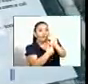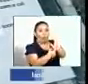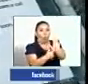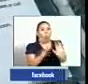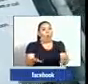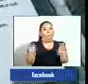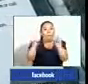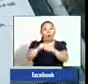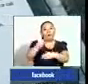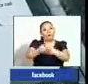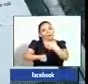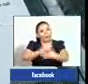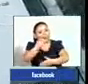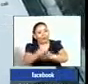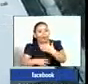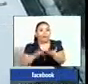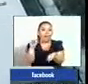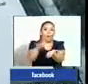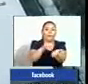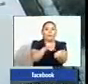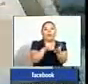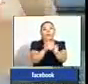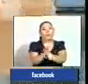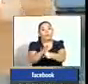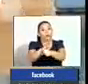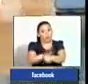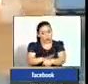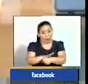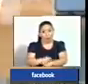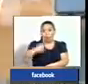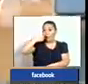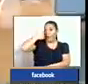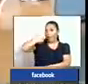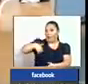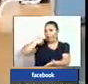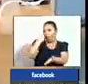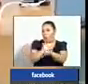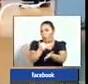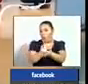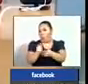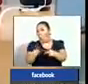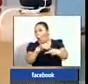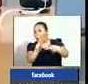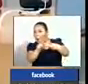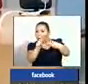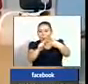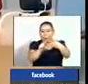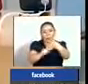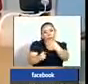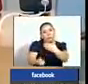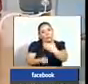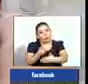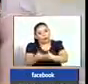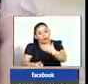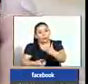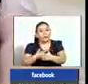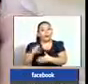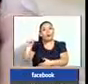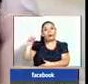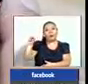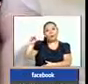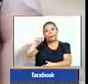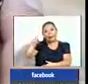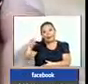tecnológicos se han beneficiado de la crisis del coronavirus. A Apple le siguen otras compañías de tecnología, incluidas Amazon,